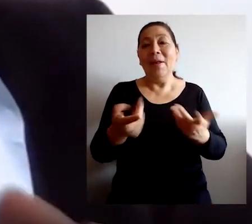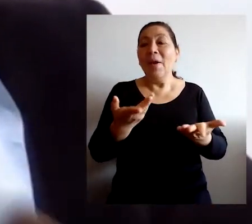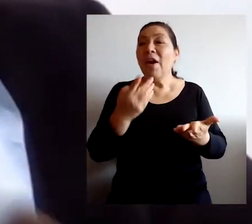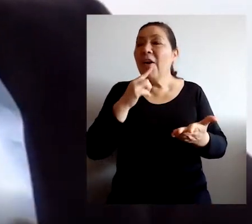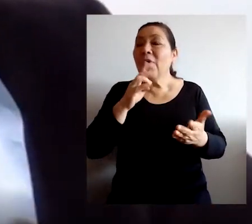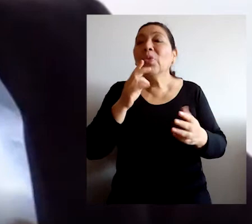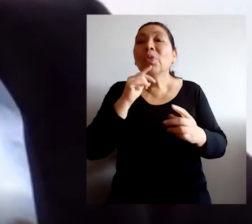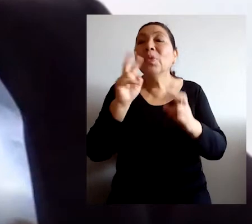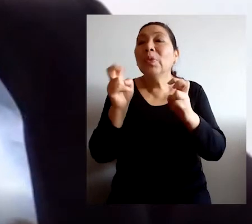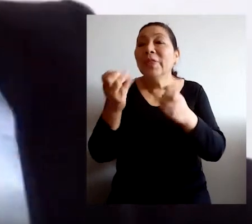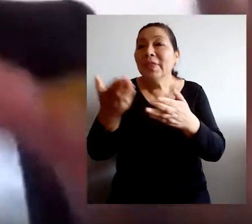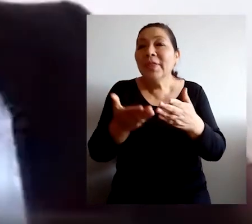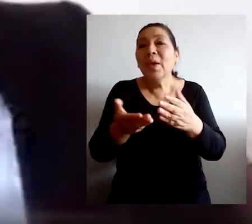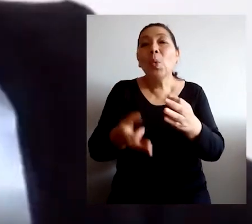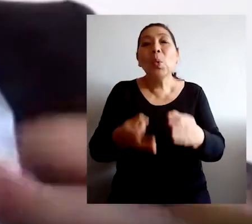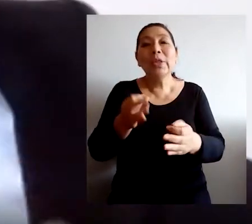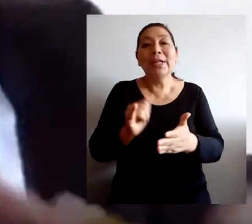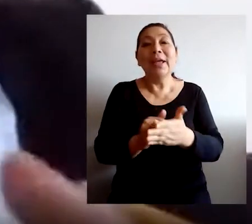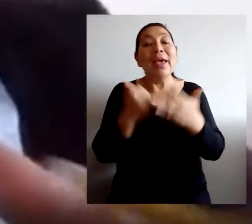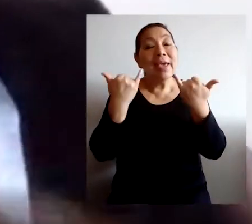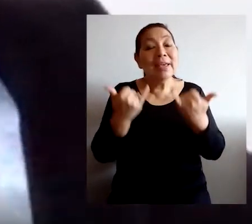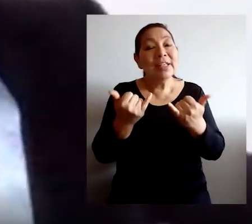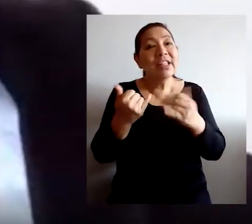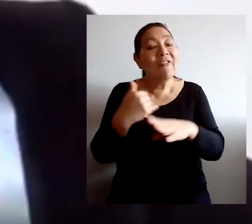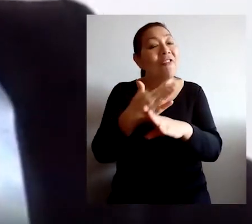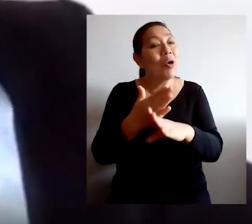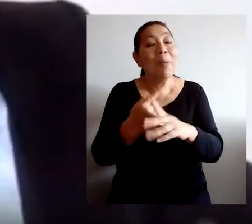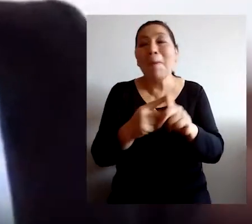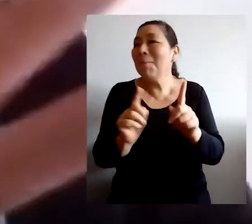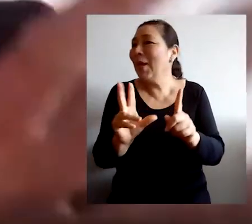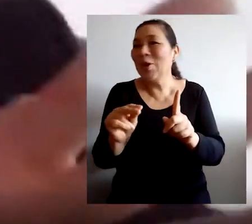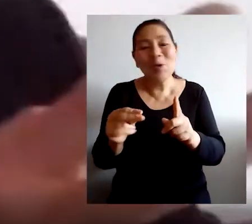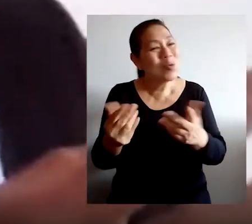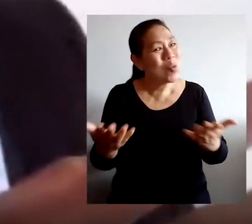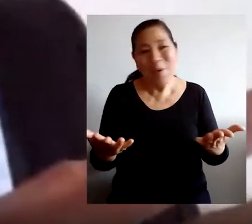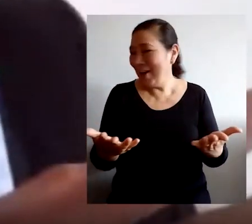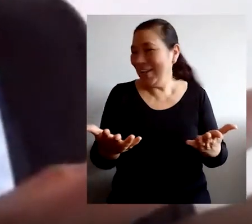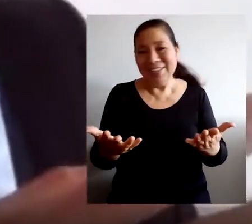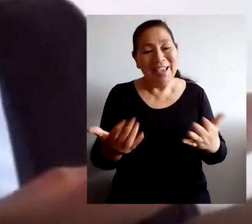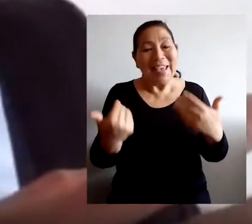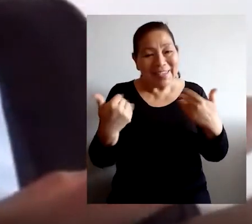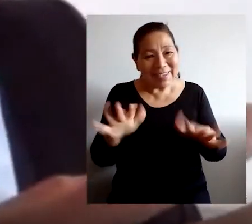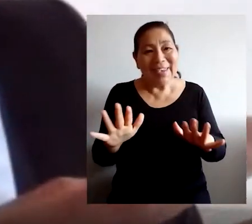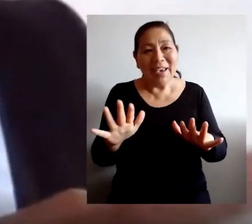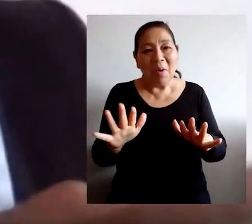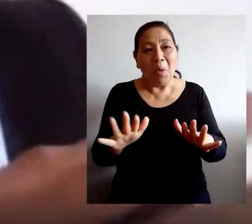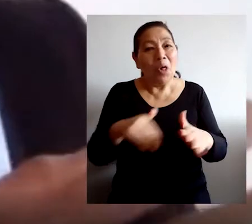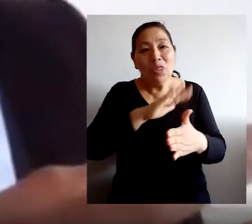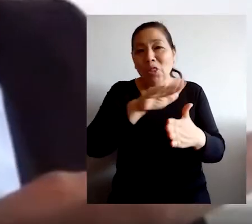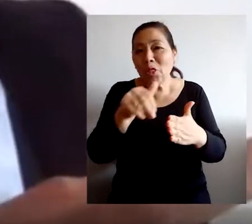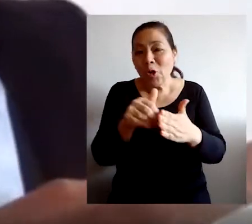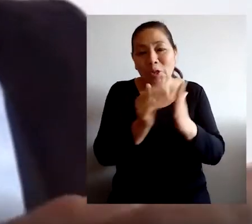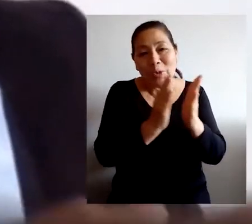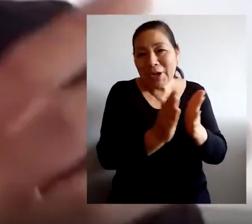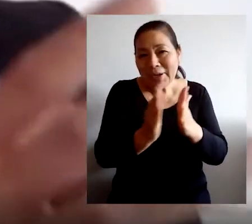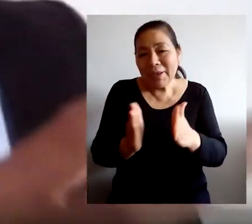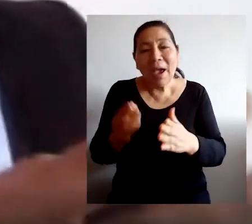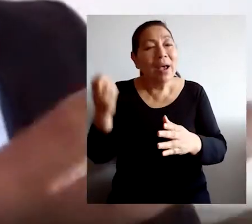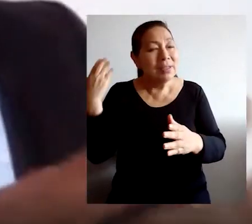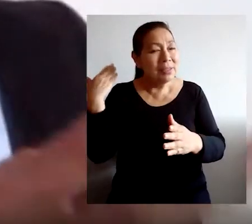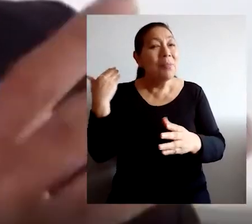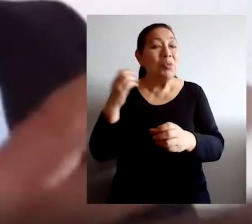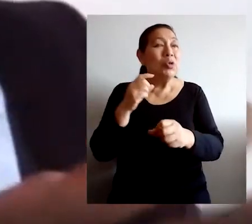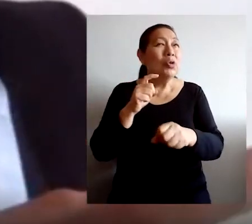pidiendo la tutela jurisdiccional en esta vía. Pero no es el caso. Ya se fue a una vía ordinaria hace